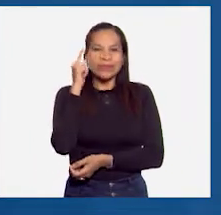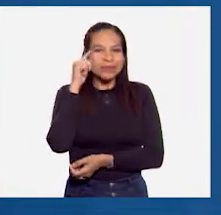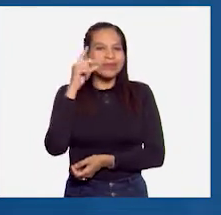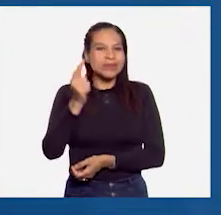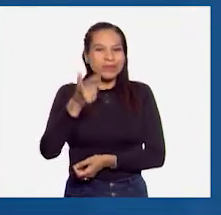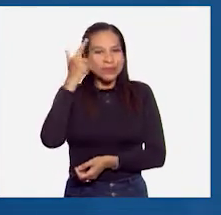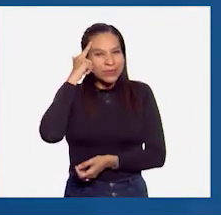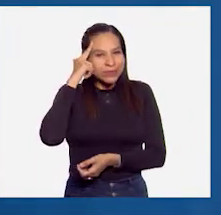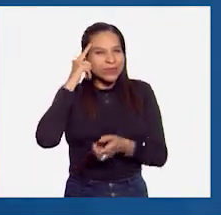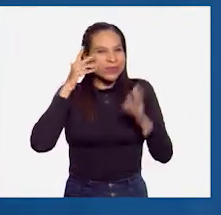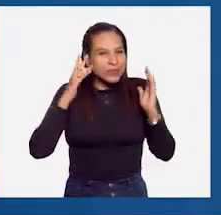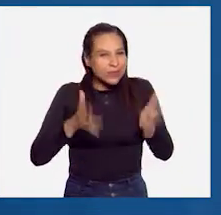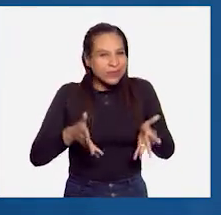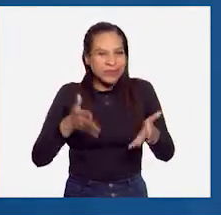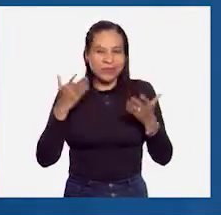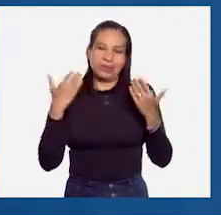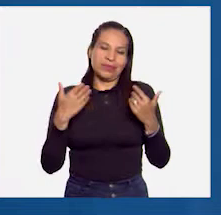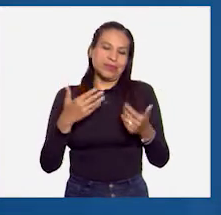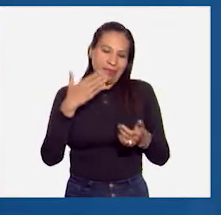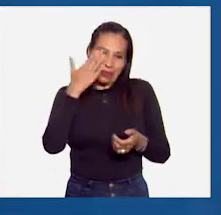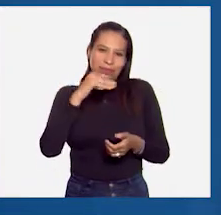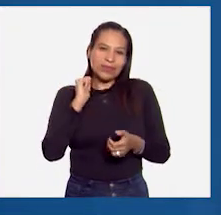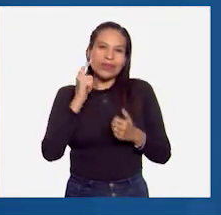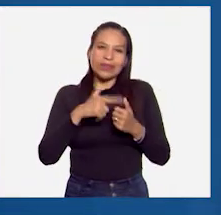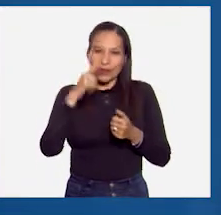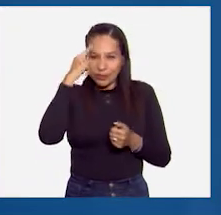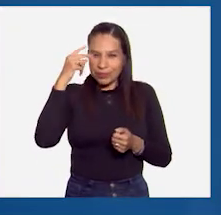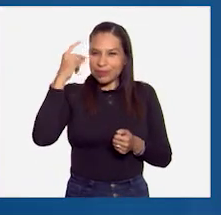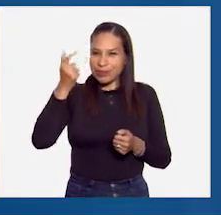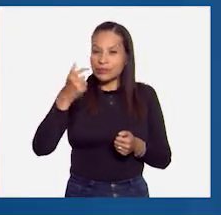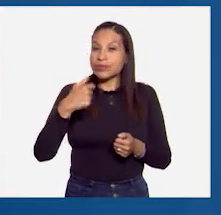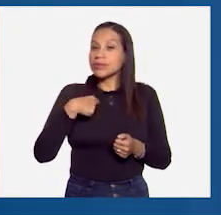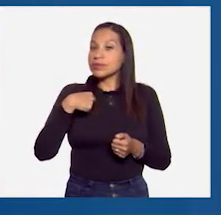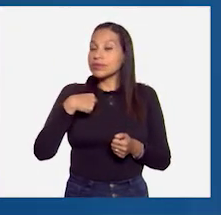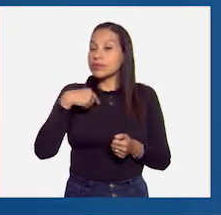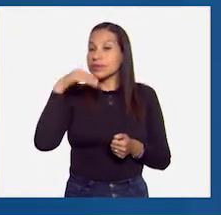Ya se me ocurrió. Sí, ya se me ocurrió algo. Estoy